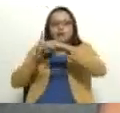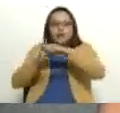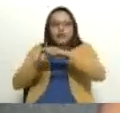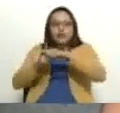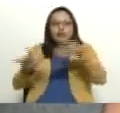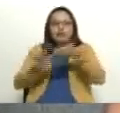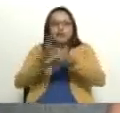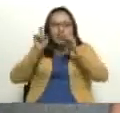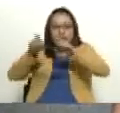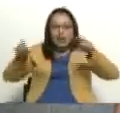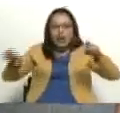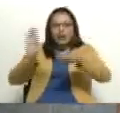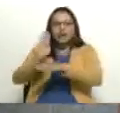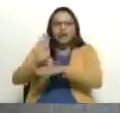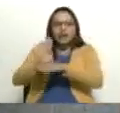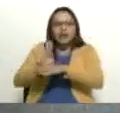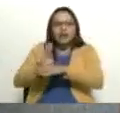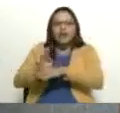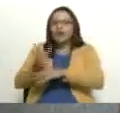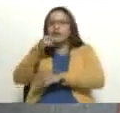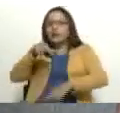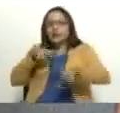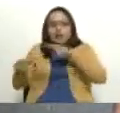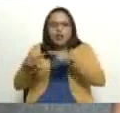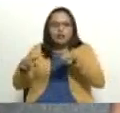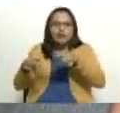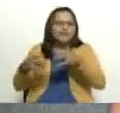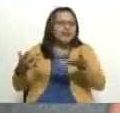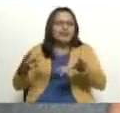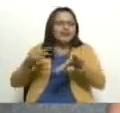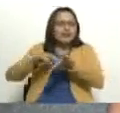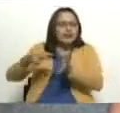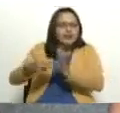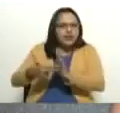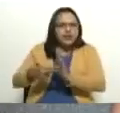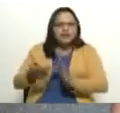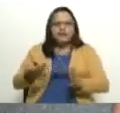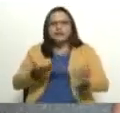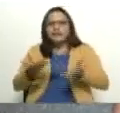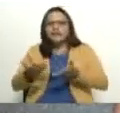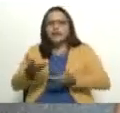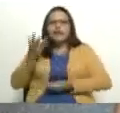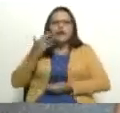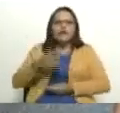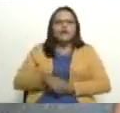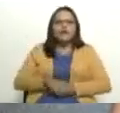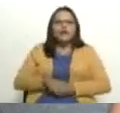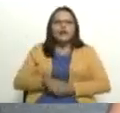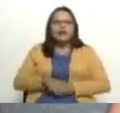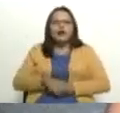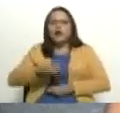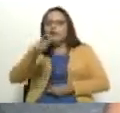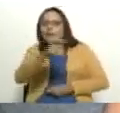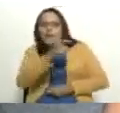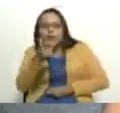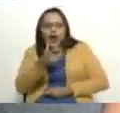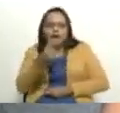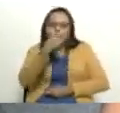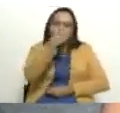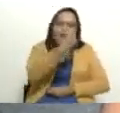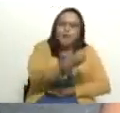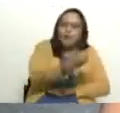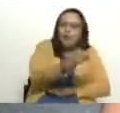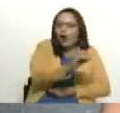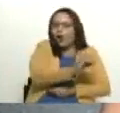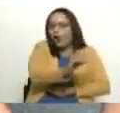pedagógica, preventiva. No implica ella en sí ni cacería de brujas, ni